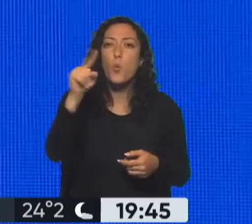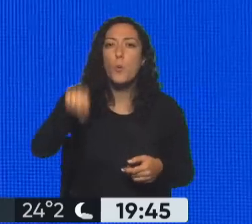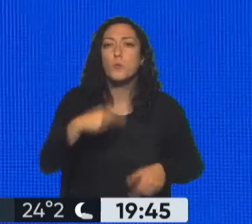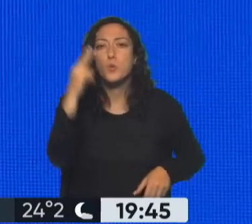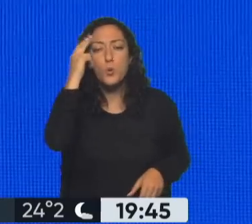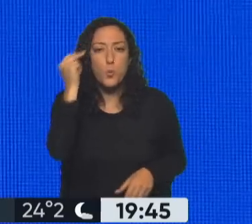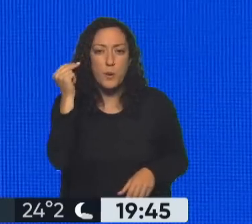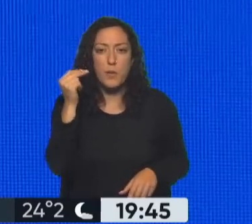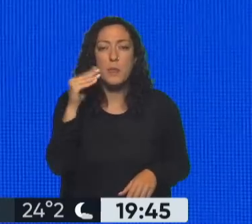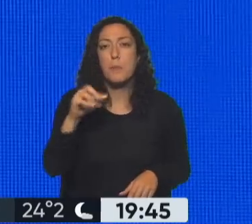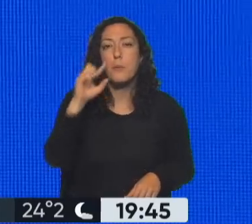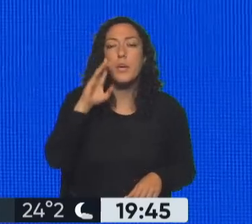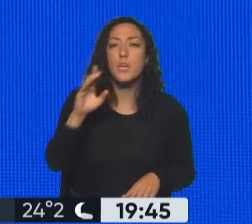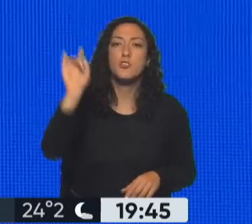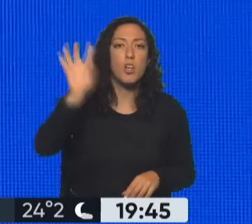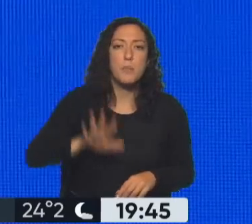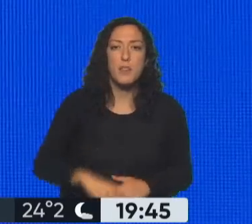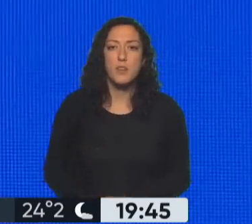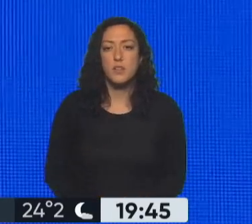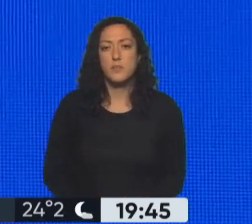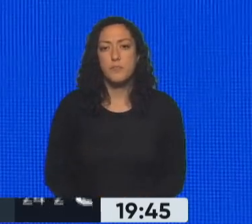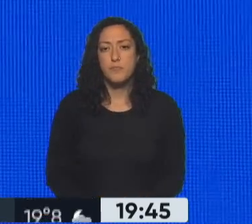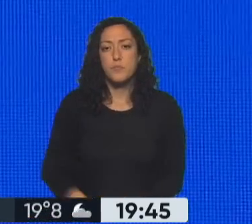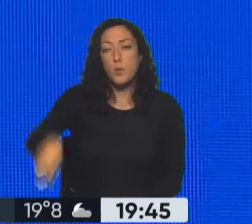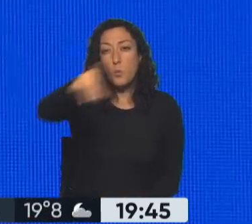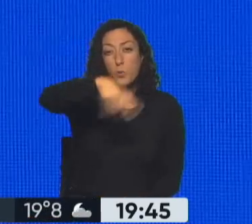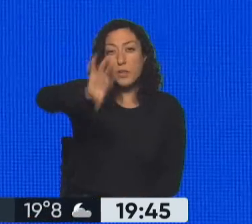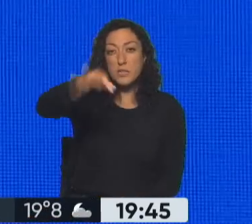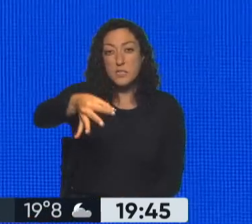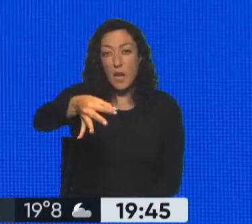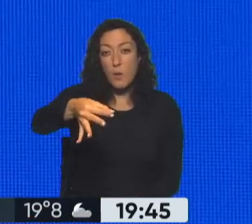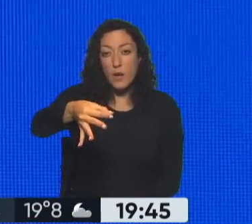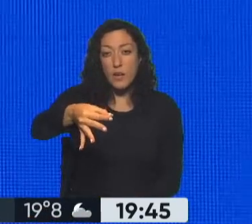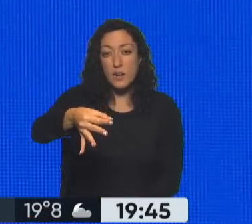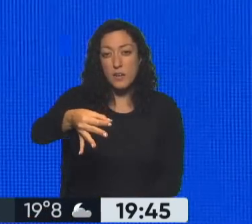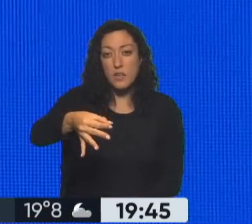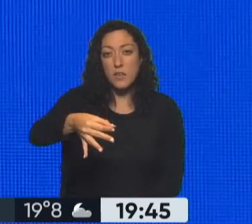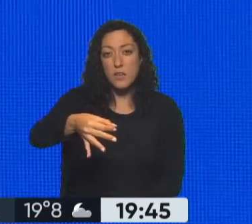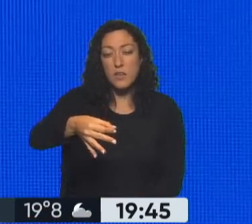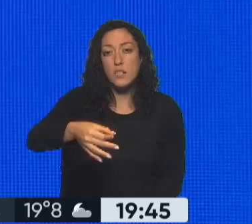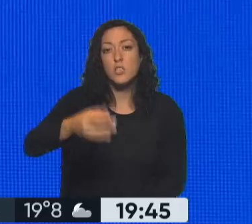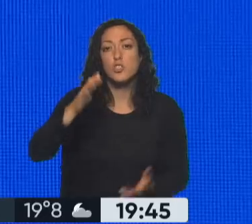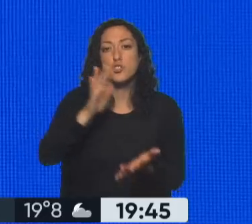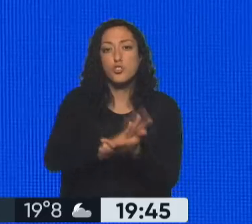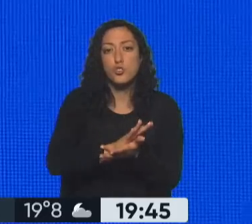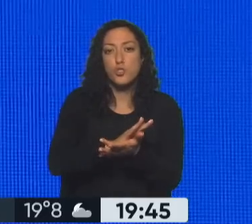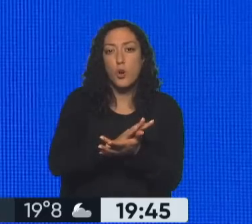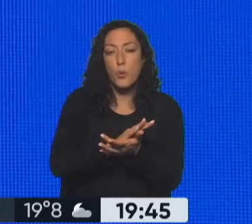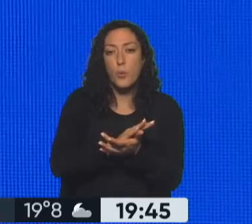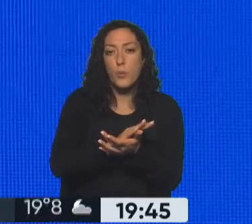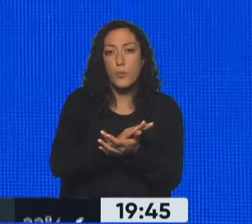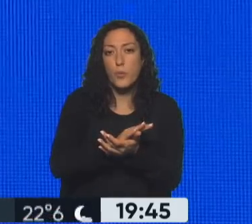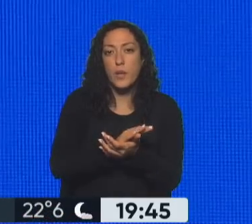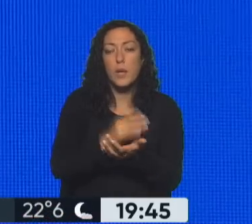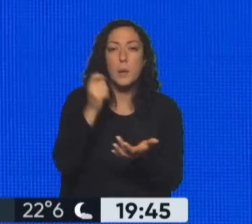1.9 del PBI. ¿Saben cuánto se gasta en materia de